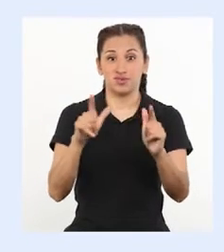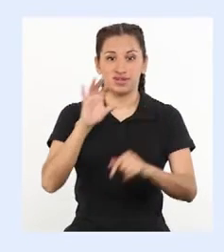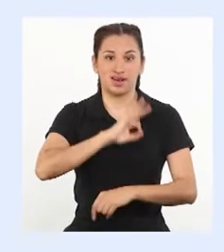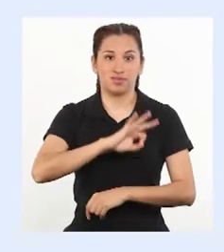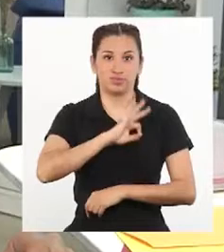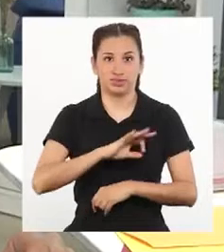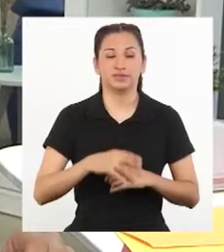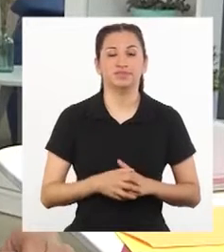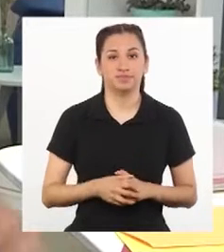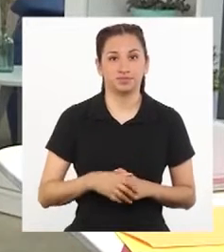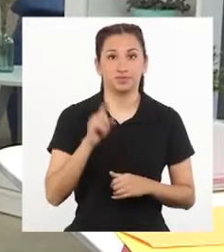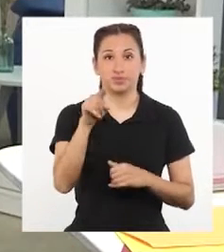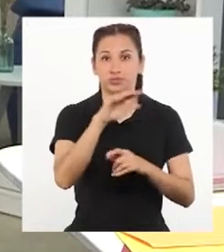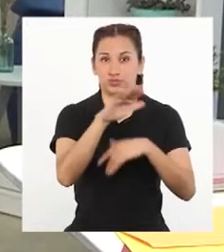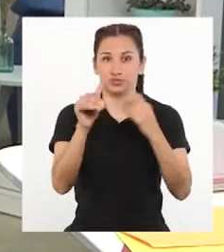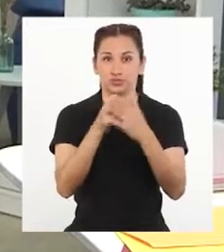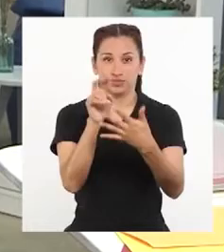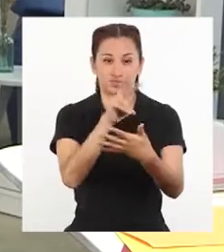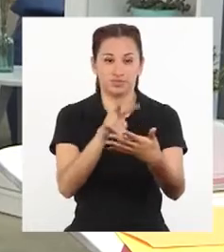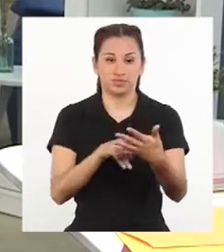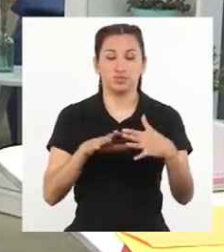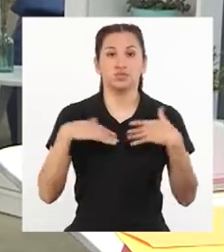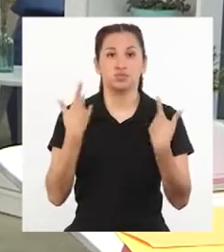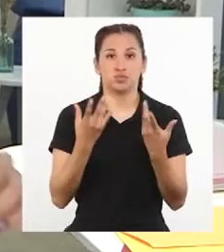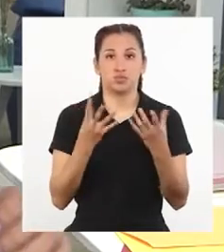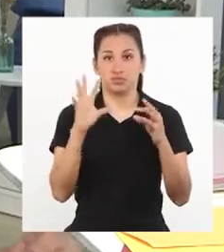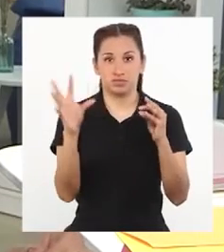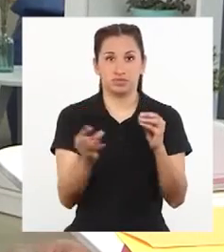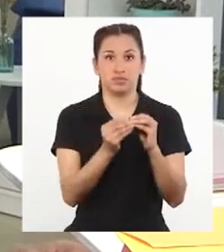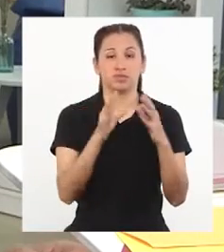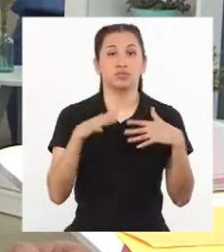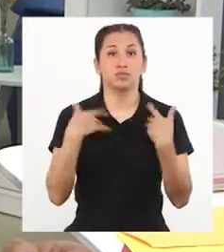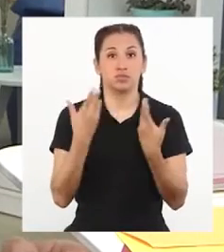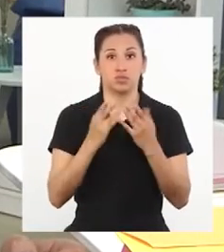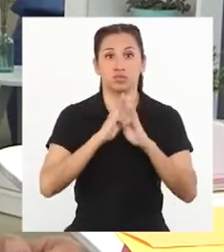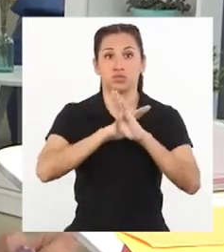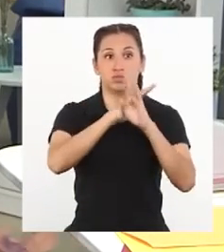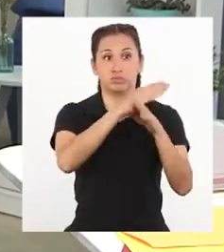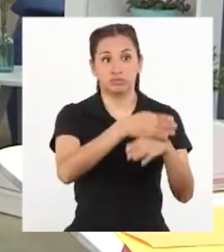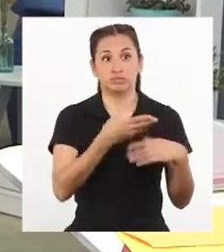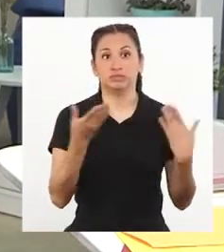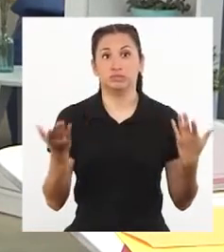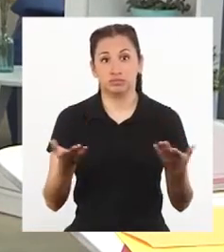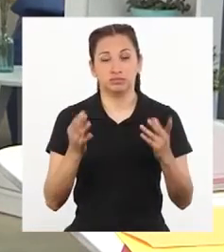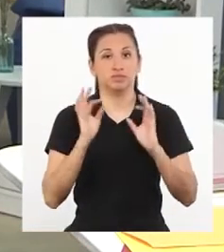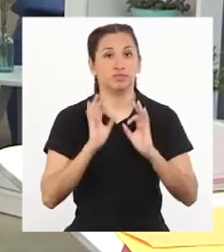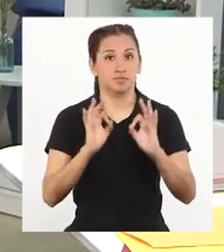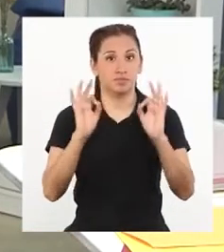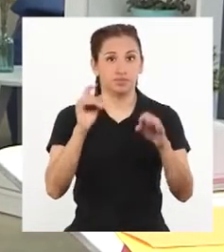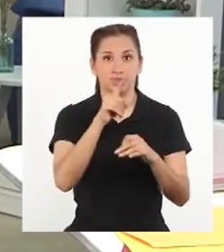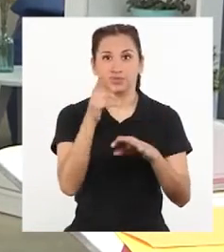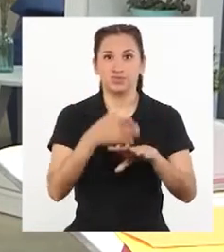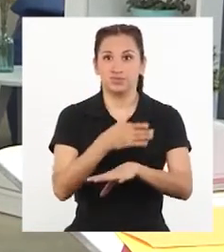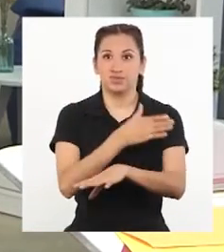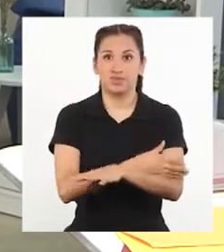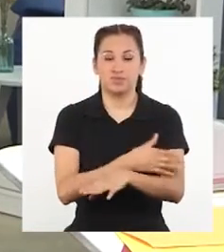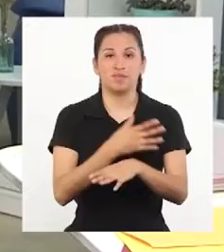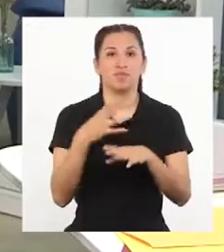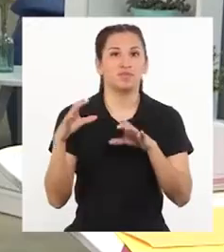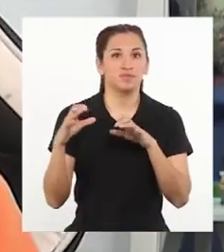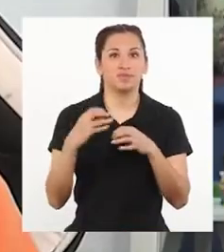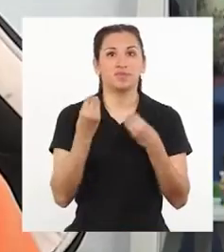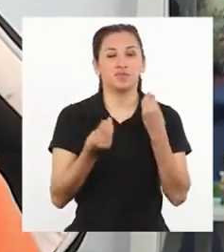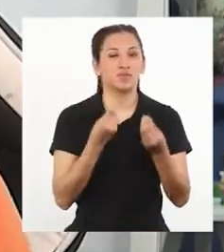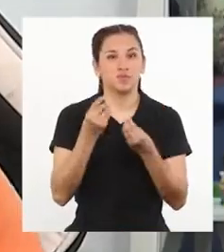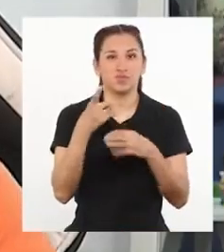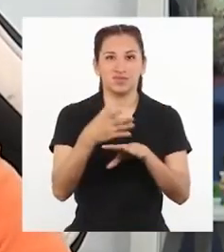otros. De lo que has leído, se puede inferir que se pueden prevenir situaciones como las que tú sentías con